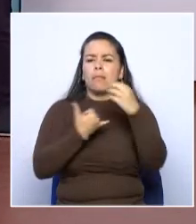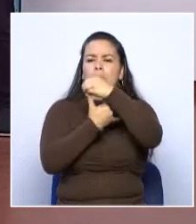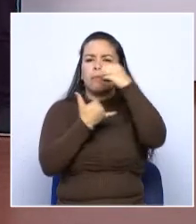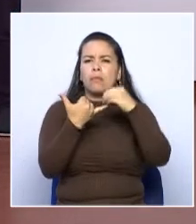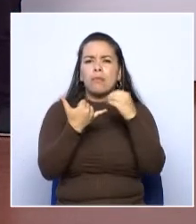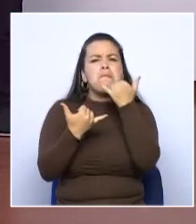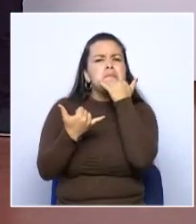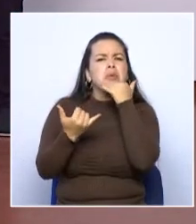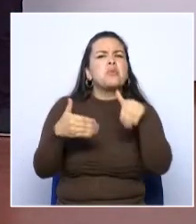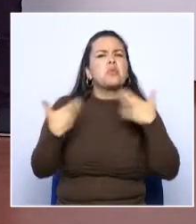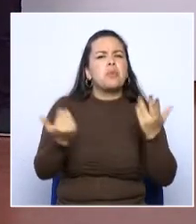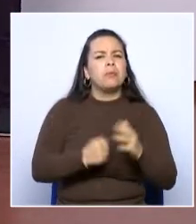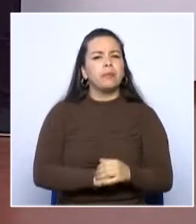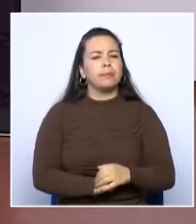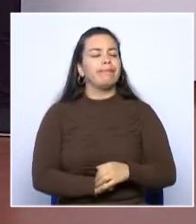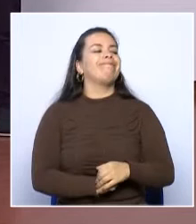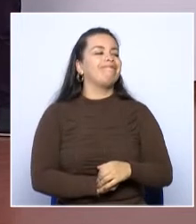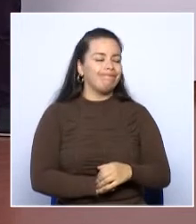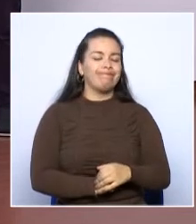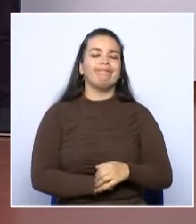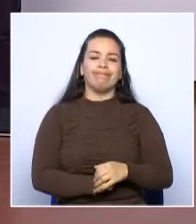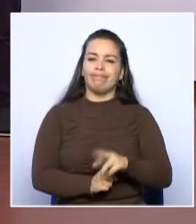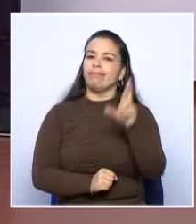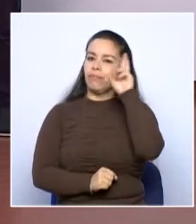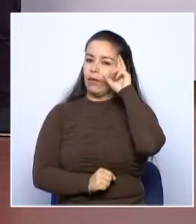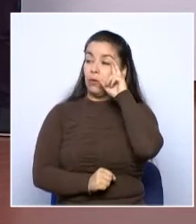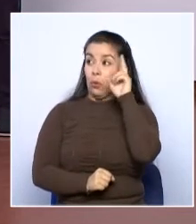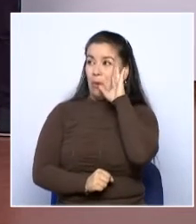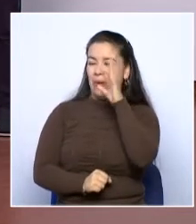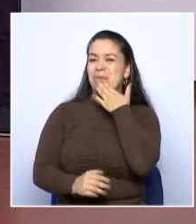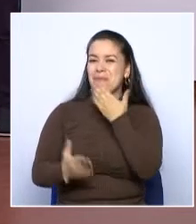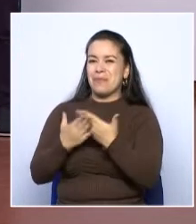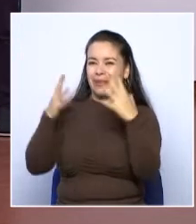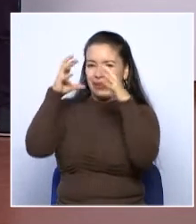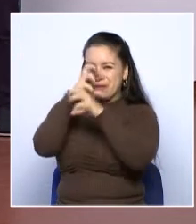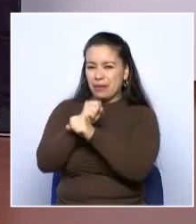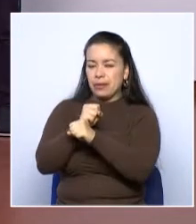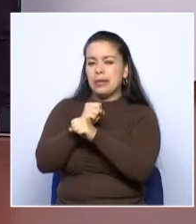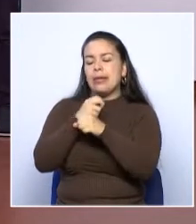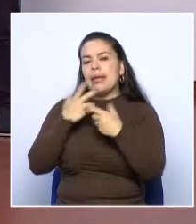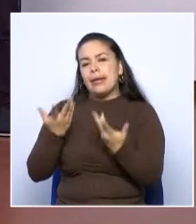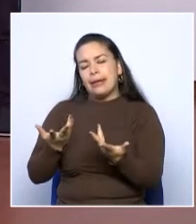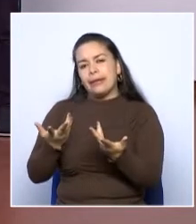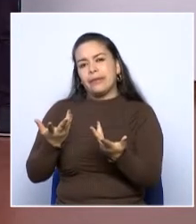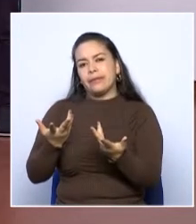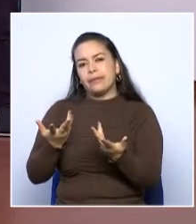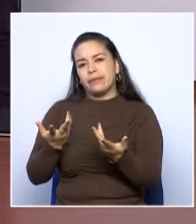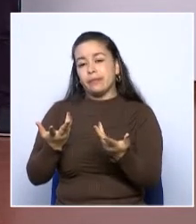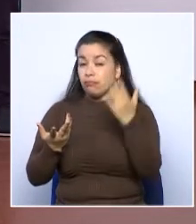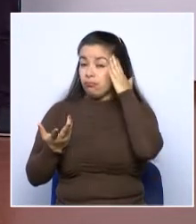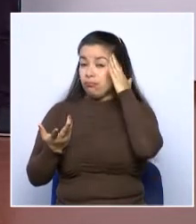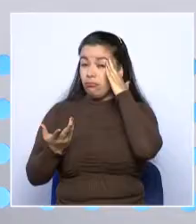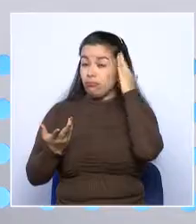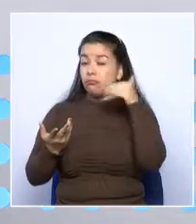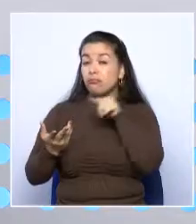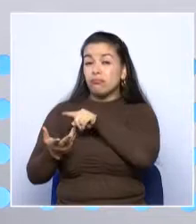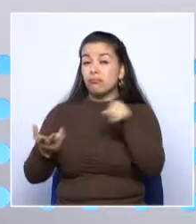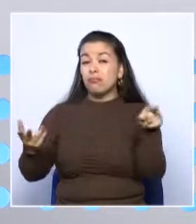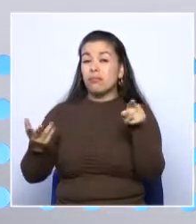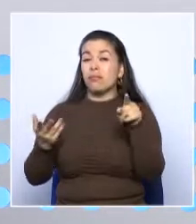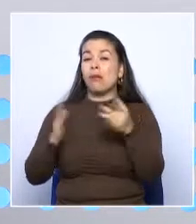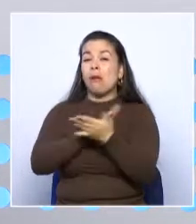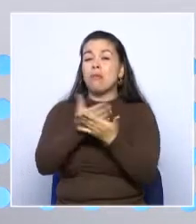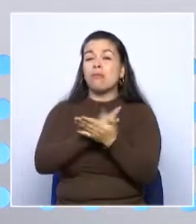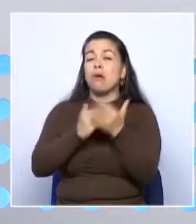ese útero. Exactamente. Bueno, buenas noches. En cuanto al estudio de las alteraciones del ciclo